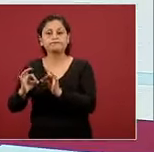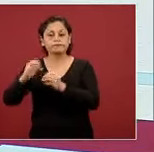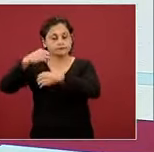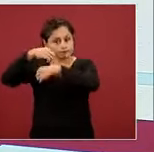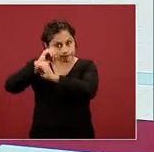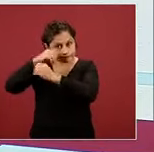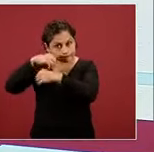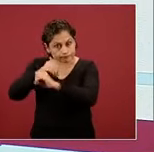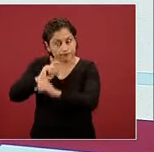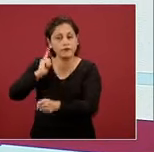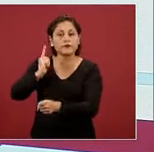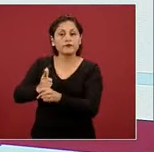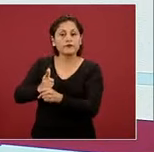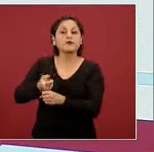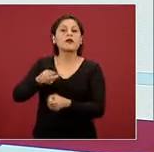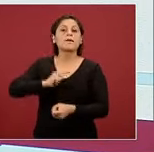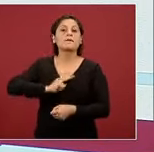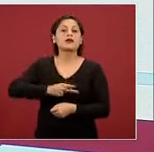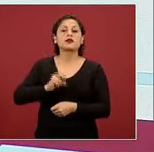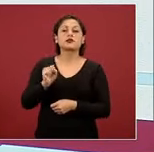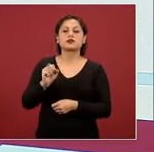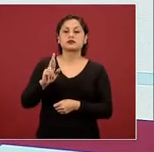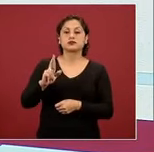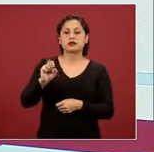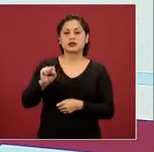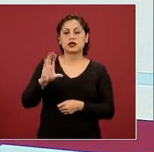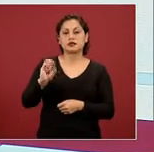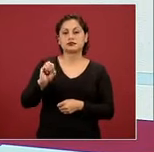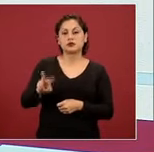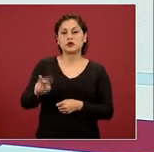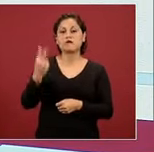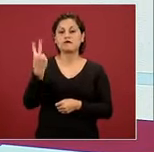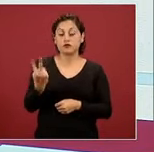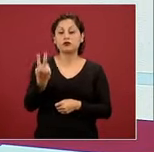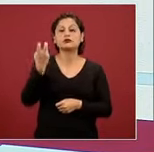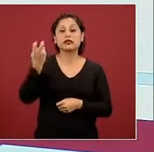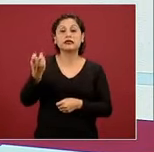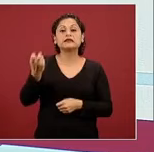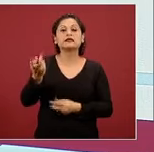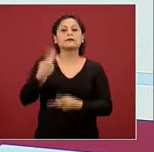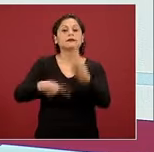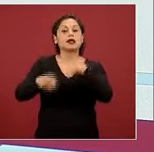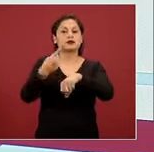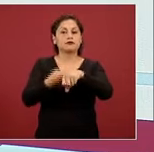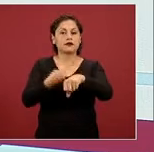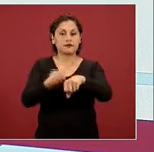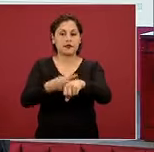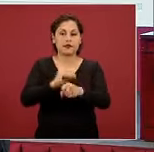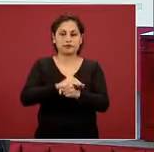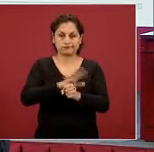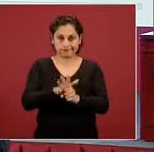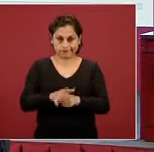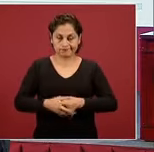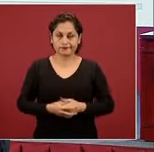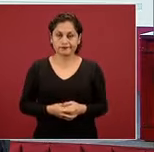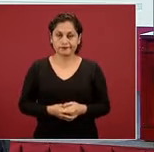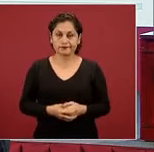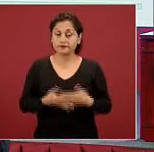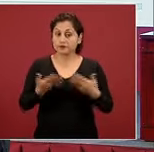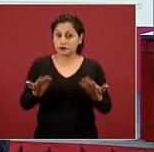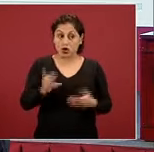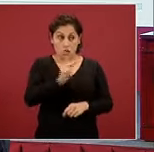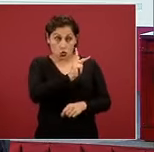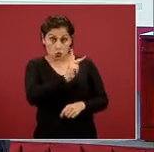el virus SARS-CoV-2, que es el virus causante de la epidemia COVID-19. No en todas las personas que tienen